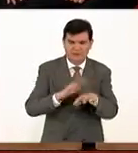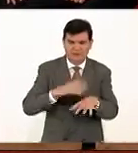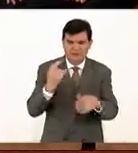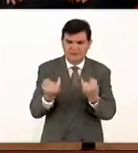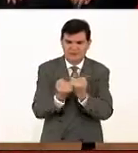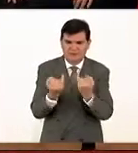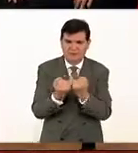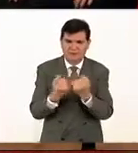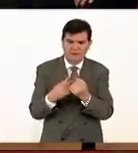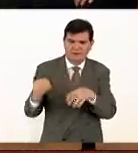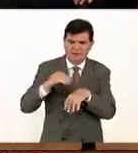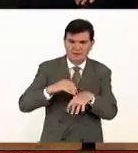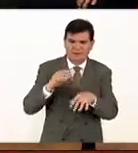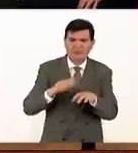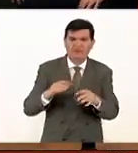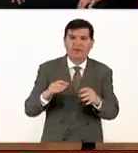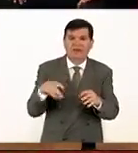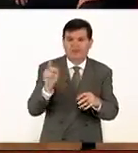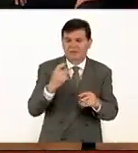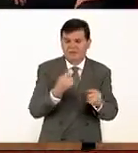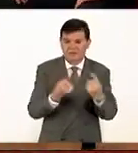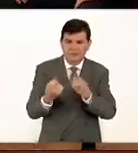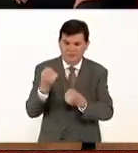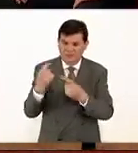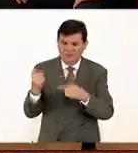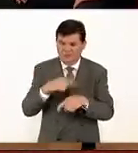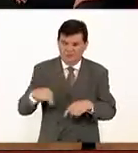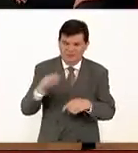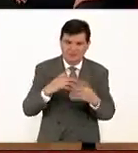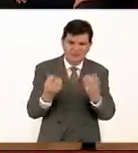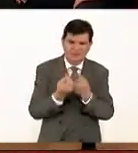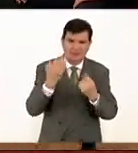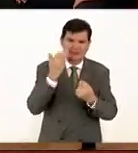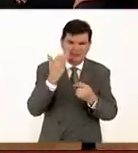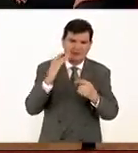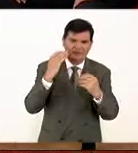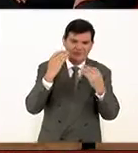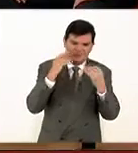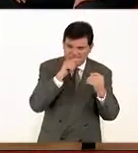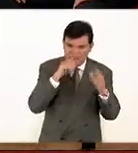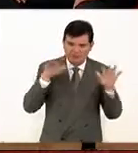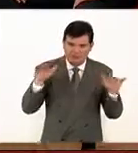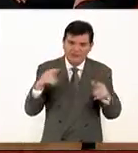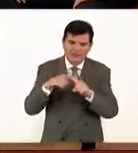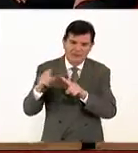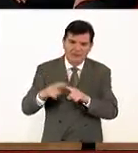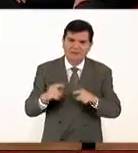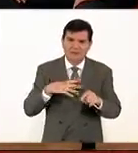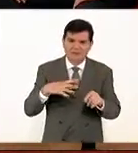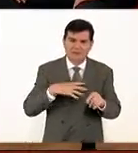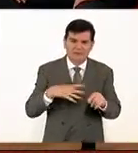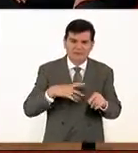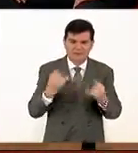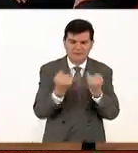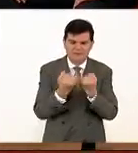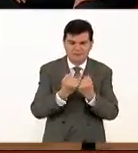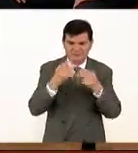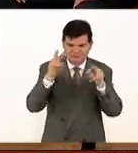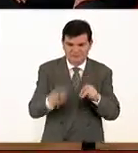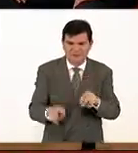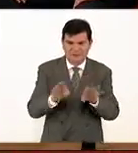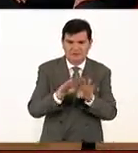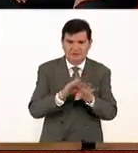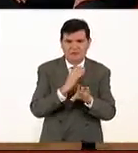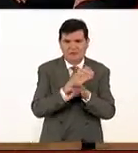intensivo. Entonces, no todo mundo está en redes sociales, o muchos, de hecho, de los que están en redes sociales, en realidad están en temas